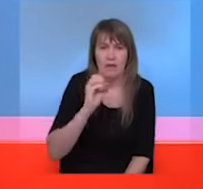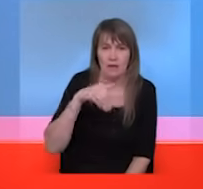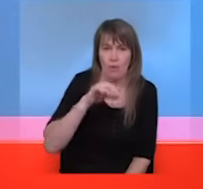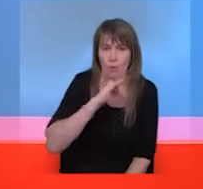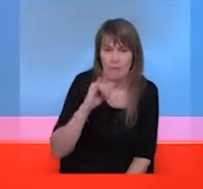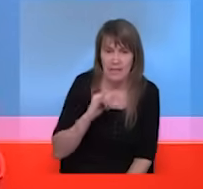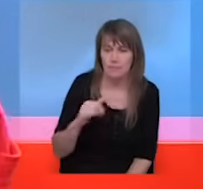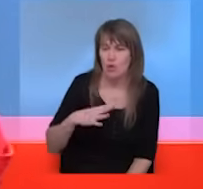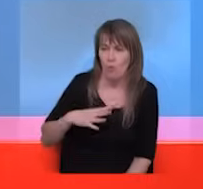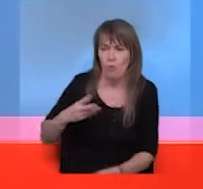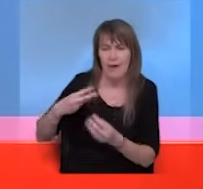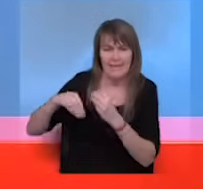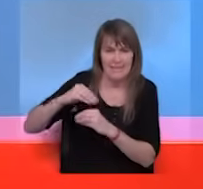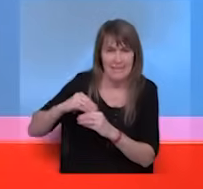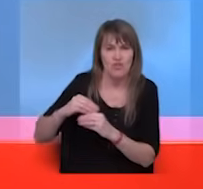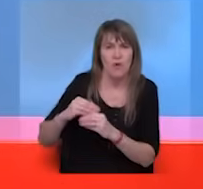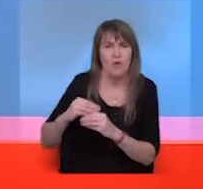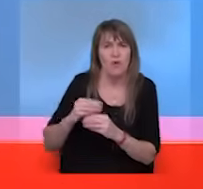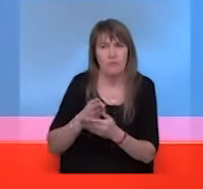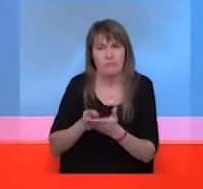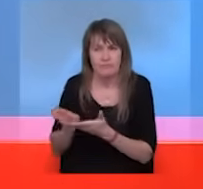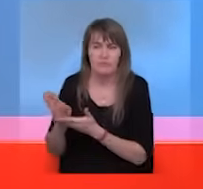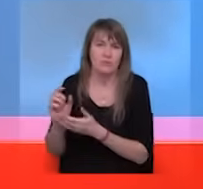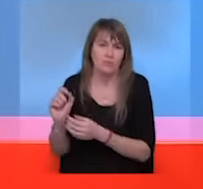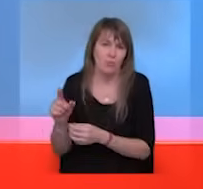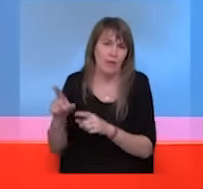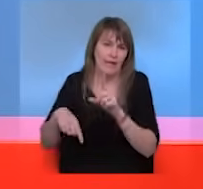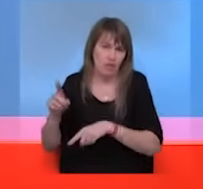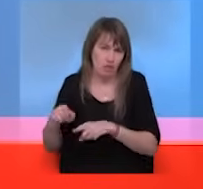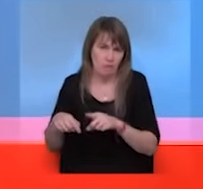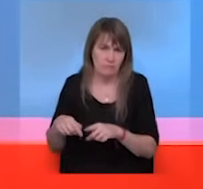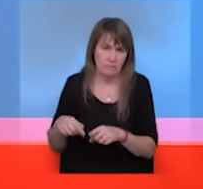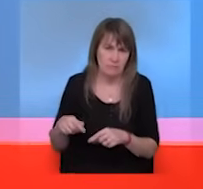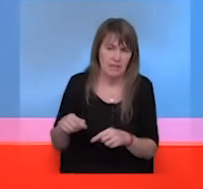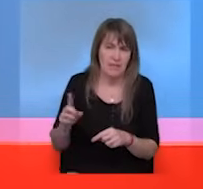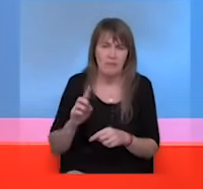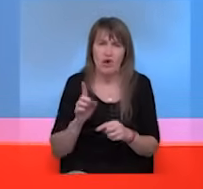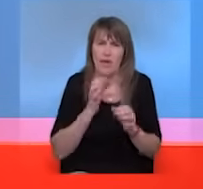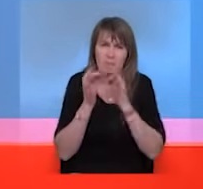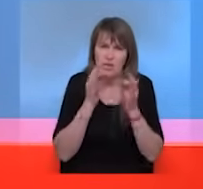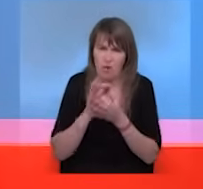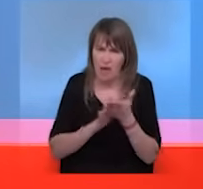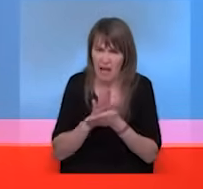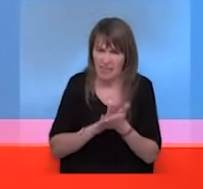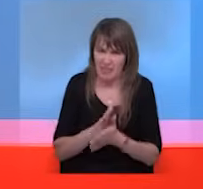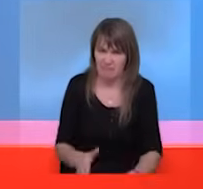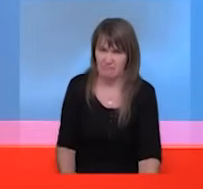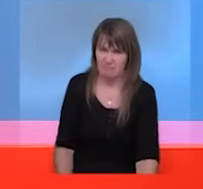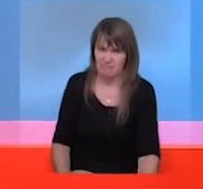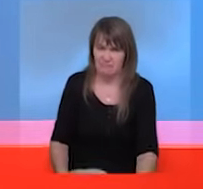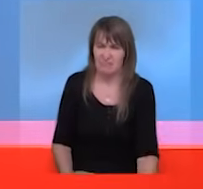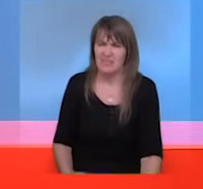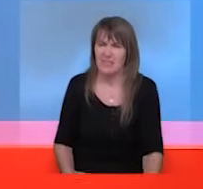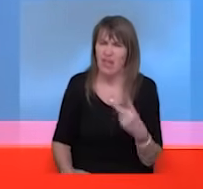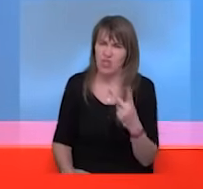habido excesos y se han torcido cosas que tampoco explicó Eso a mí ya me